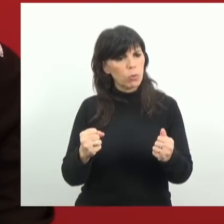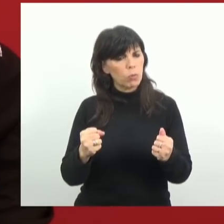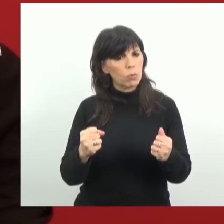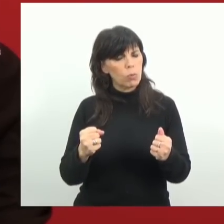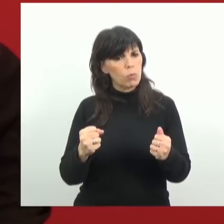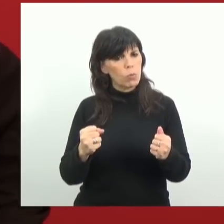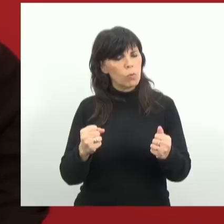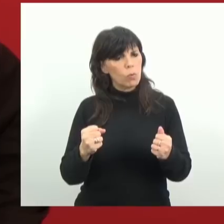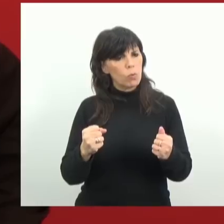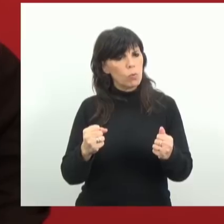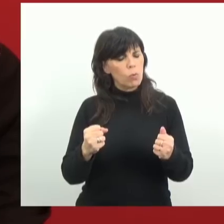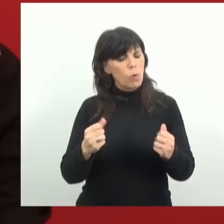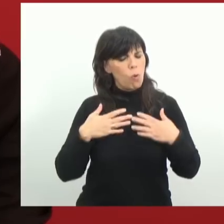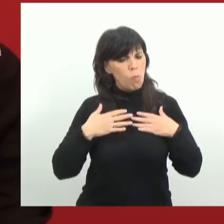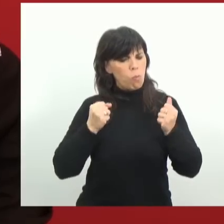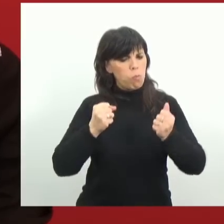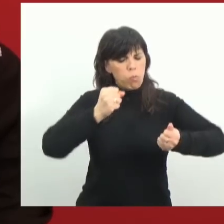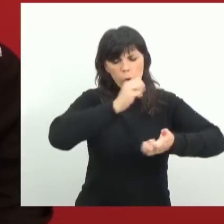en su poder infinito,